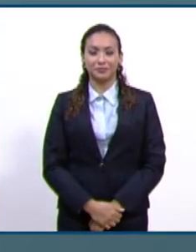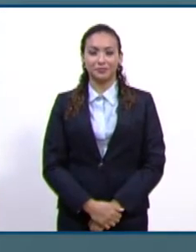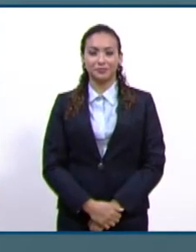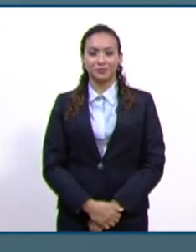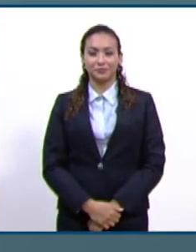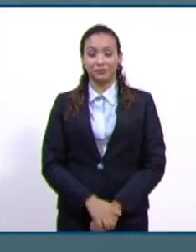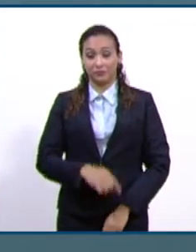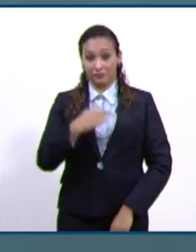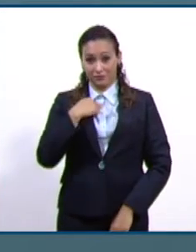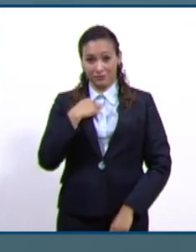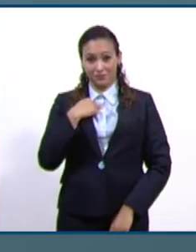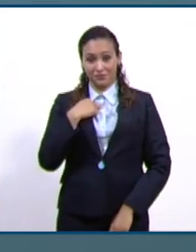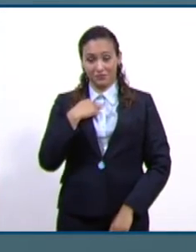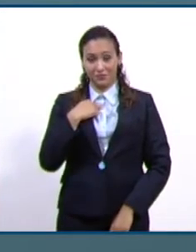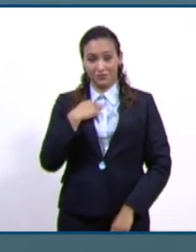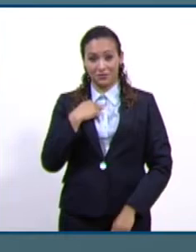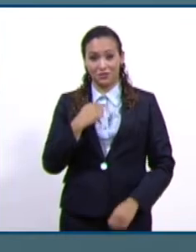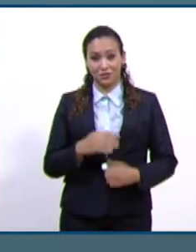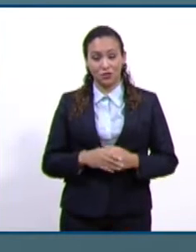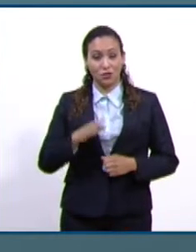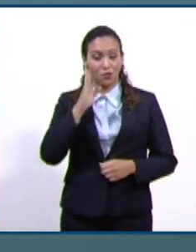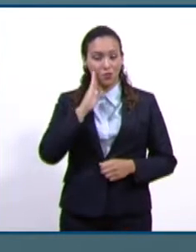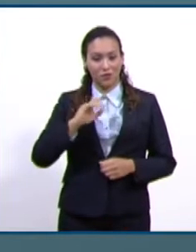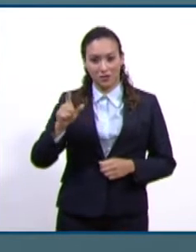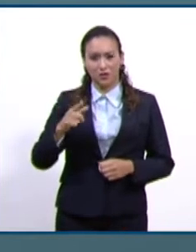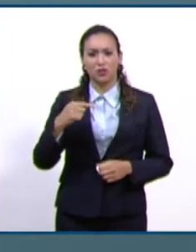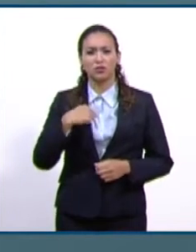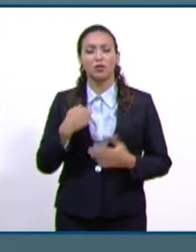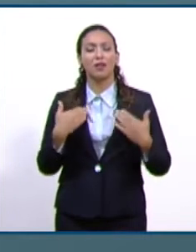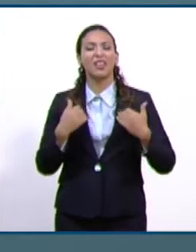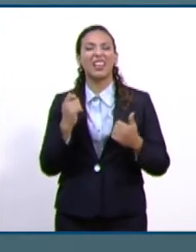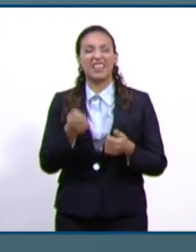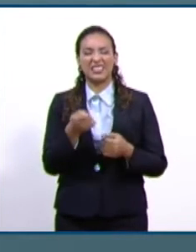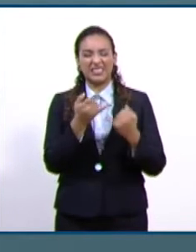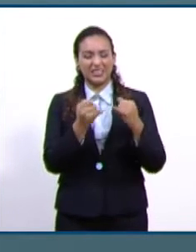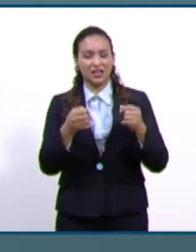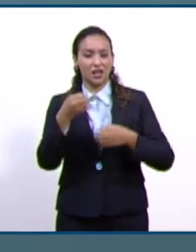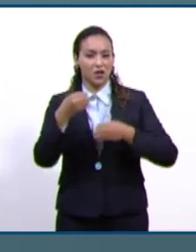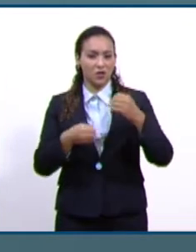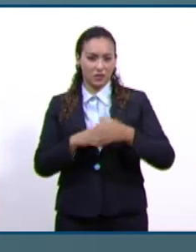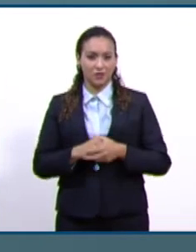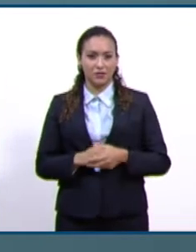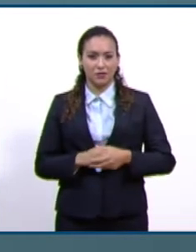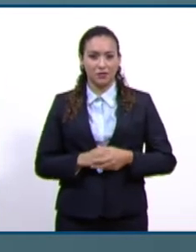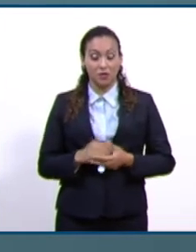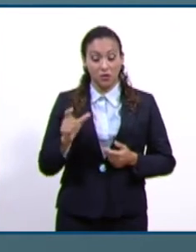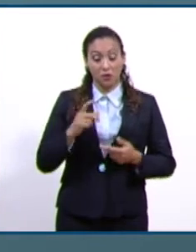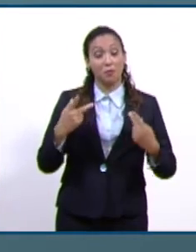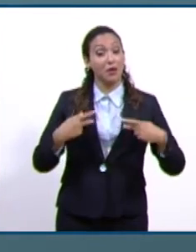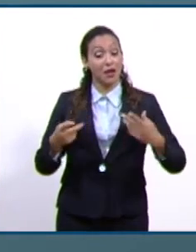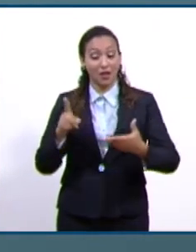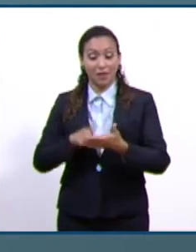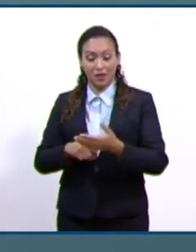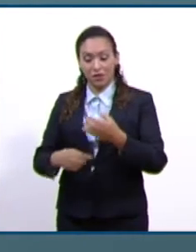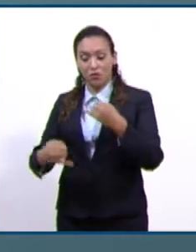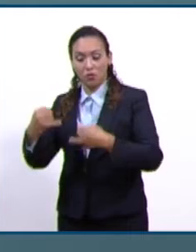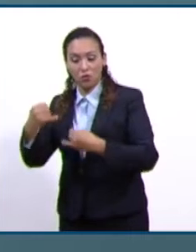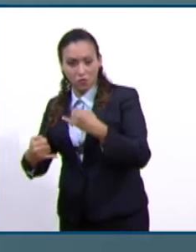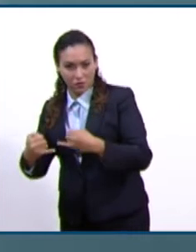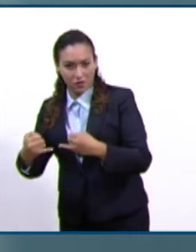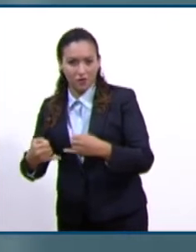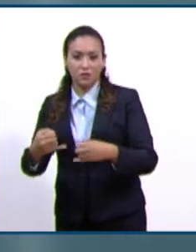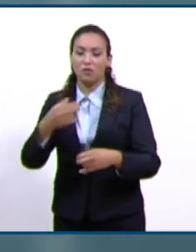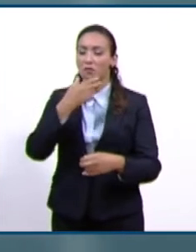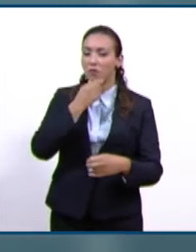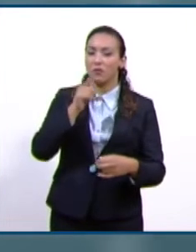Yo como magistrado entiendo como independencia judicial el que las juzgadoras y juzgadores federales